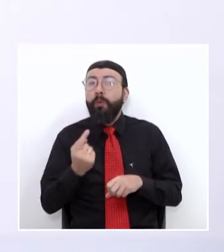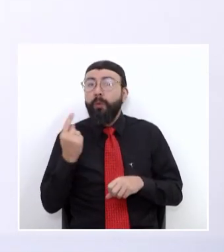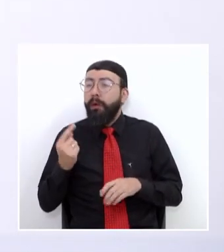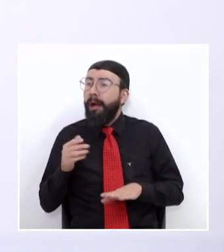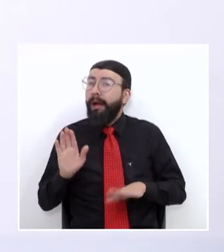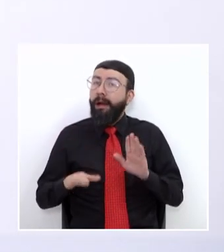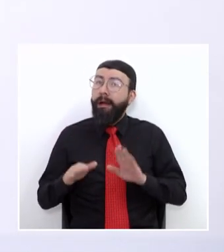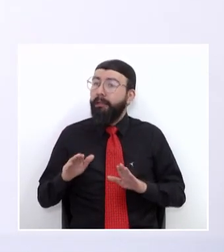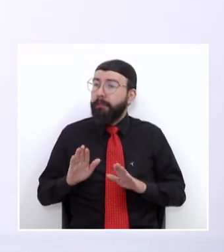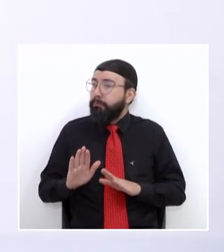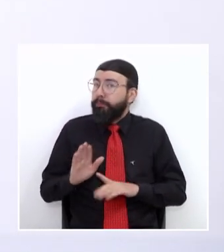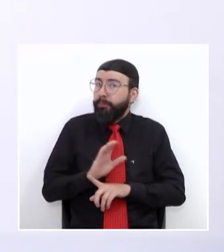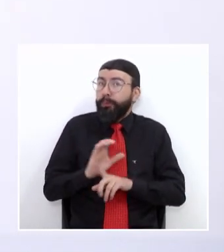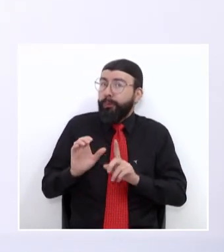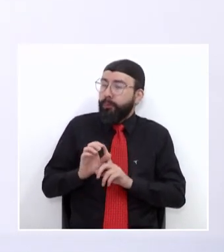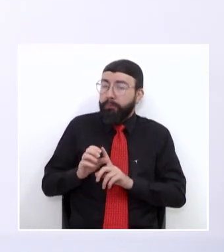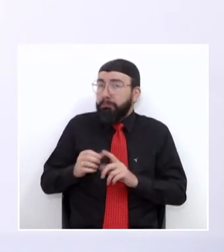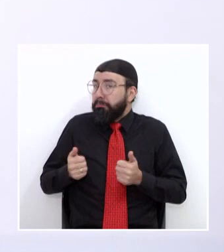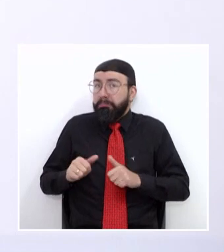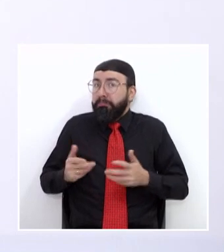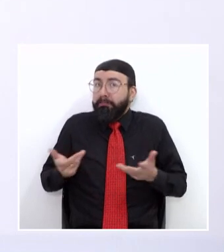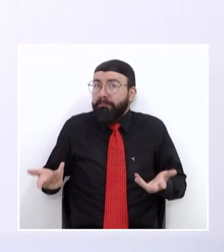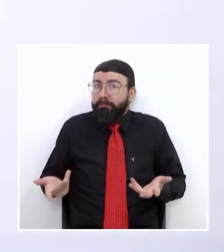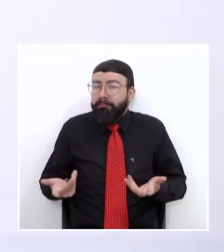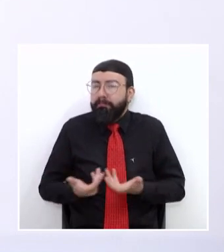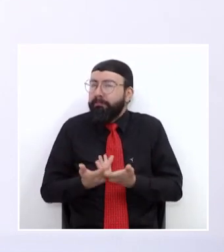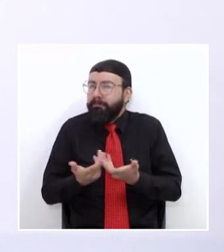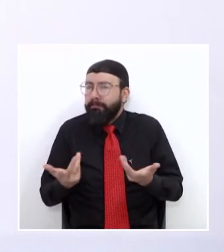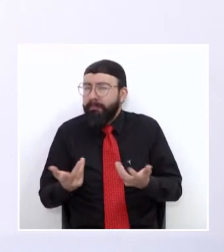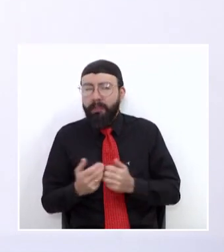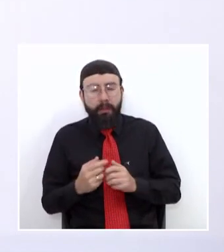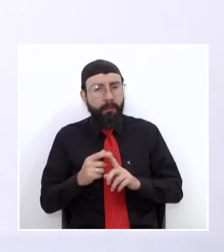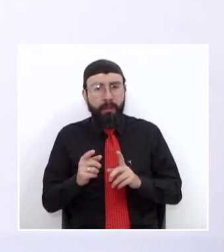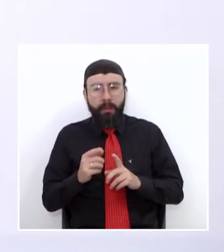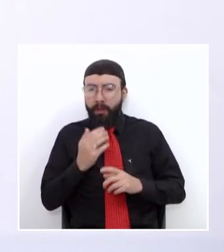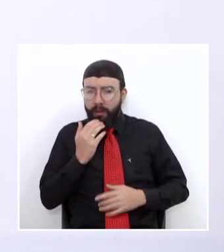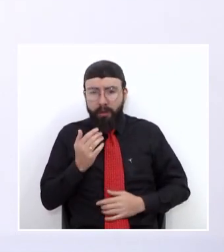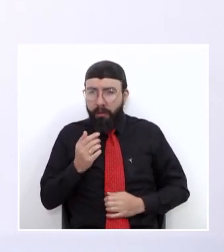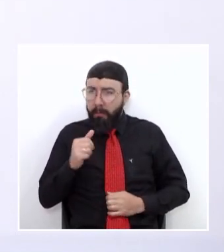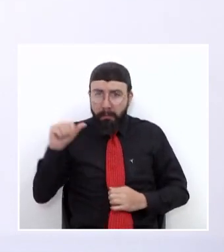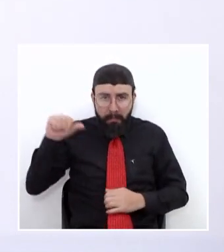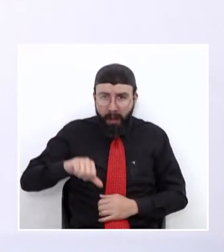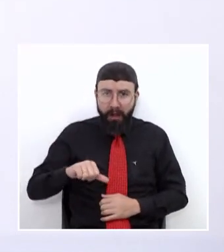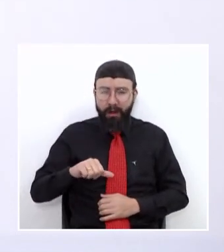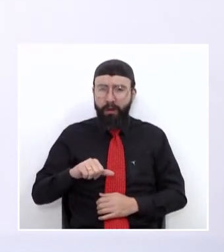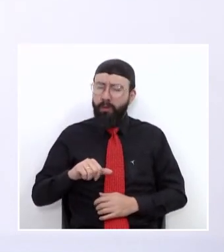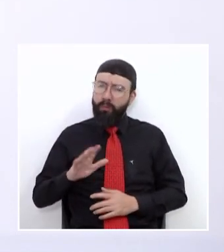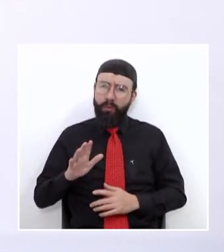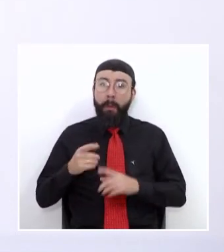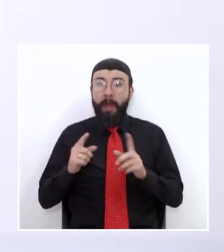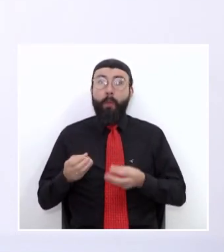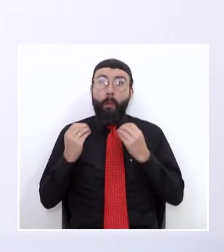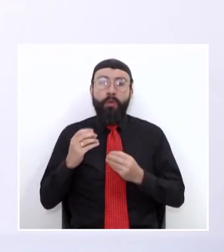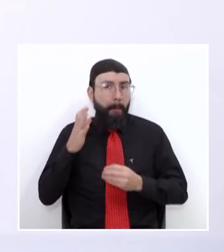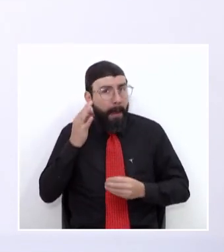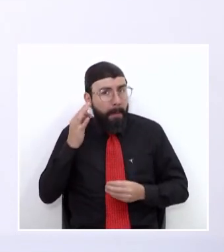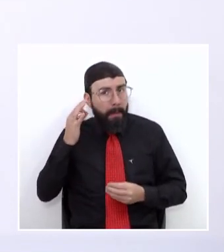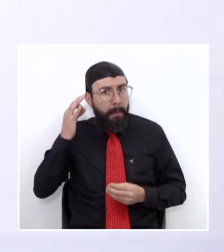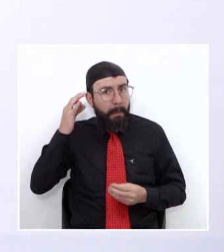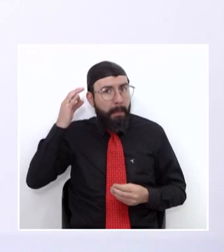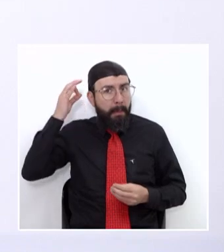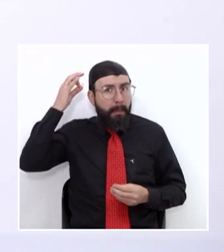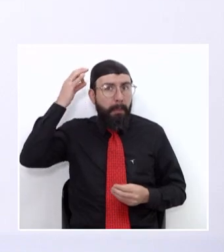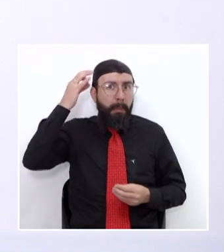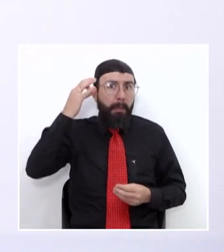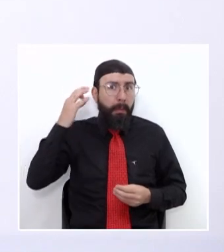parte cultural, nuestra tradición. Y yo digo que no es malo como todo, ¿no es cierto? No llevarlo a un exceso, ¿sí?